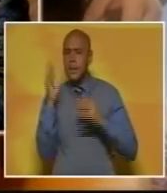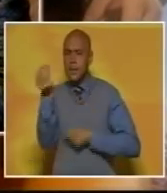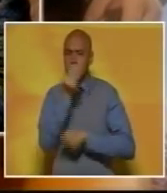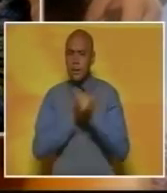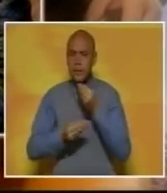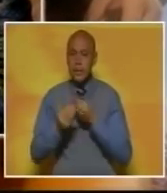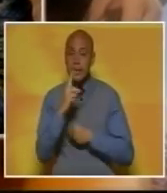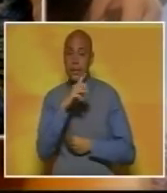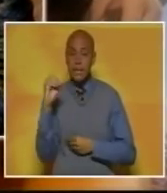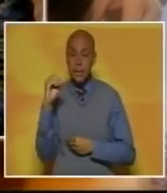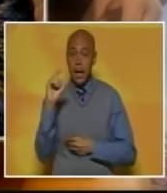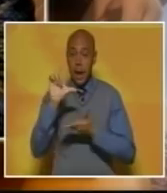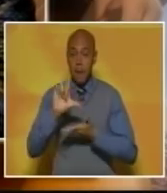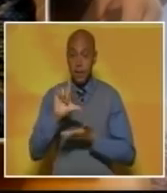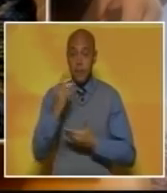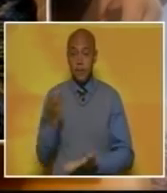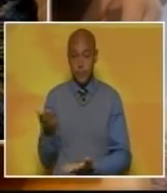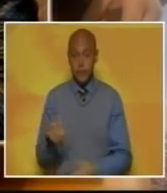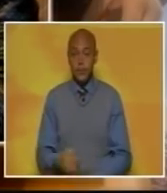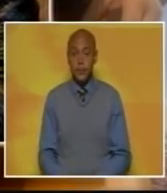a 100 libras.